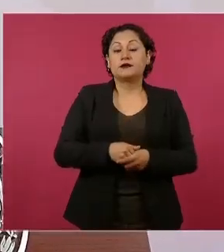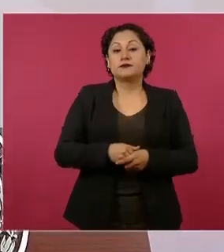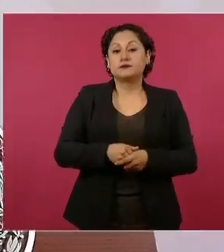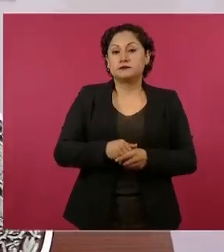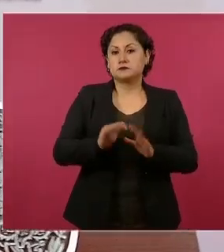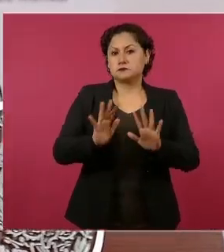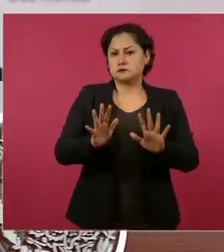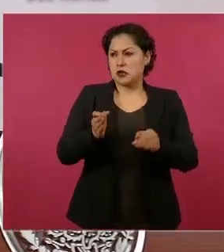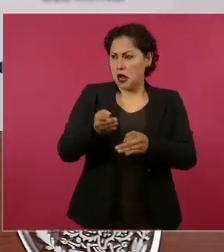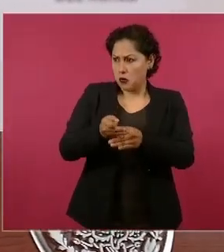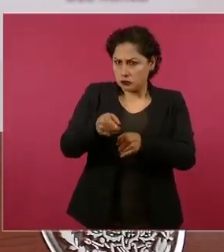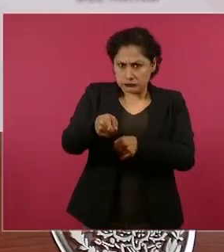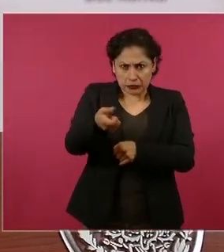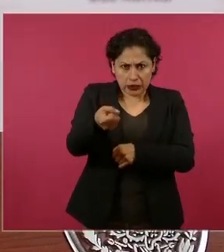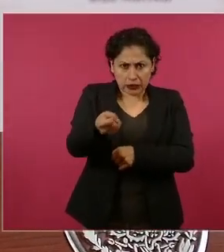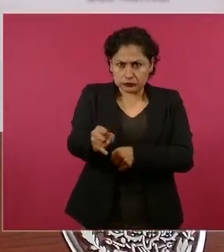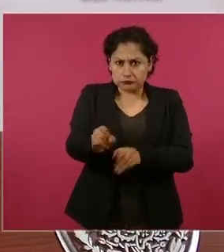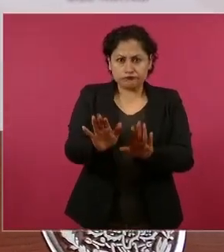está bien.